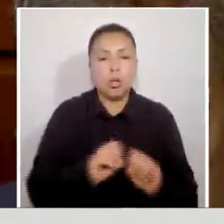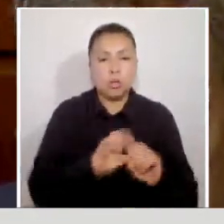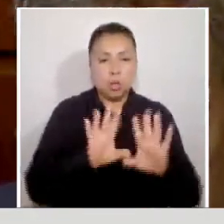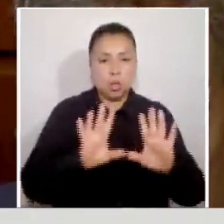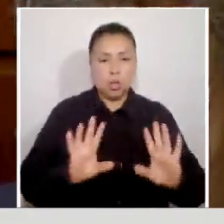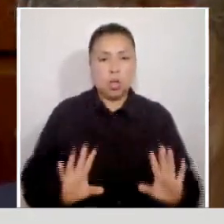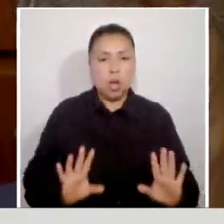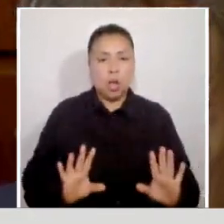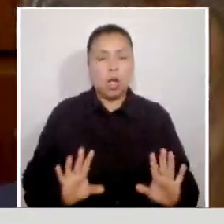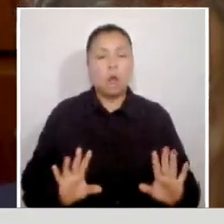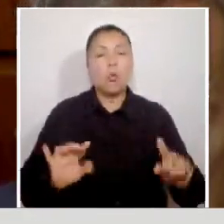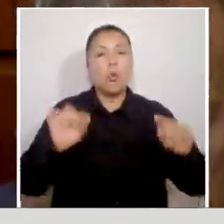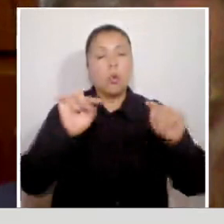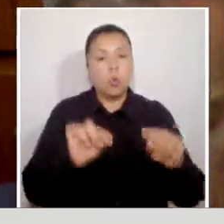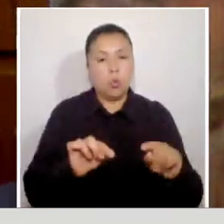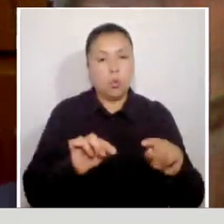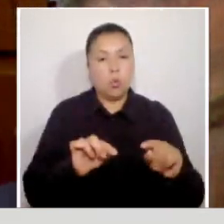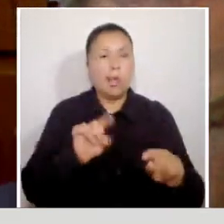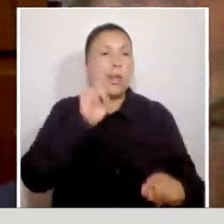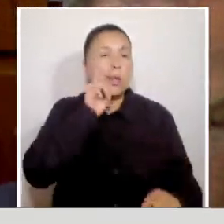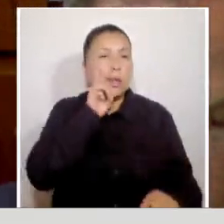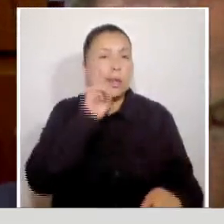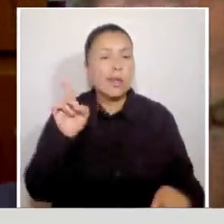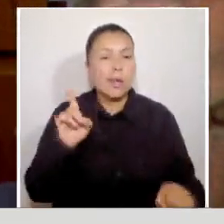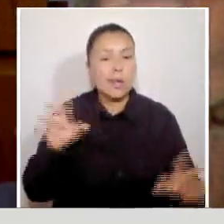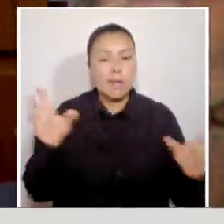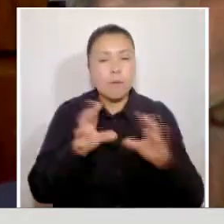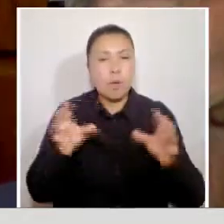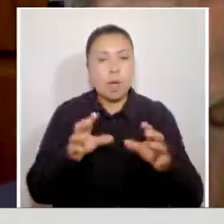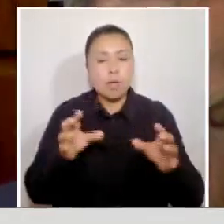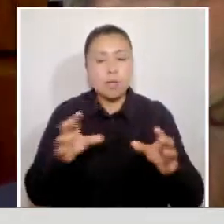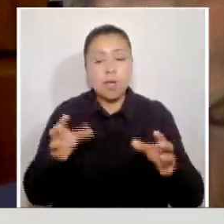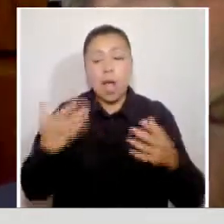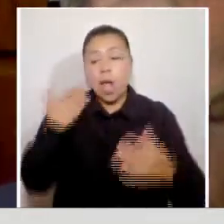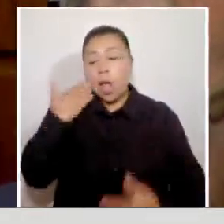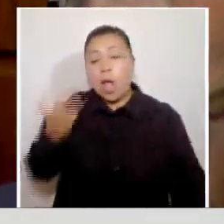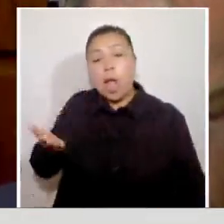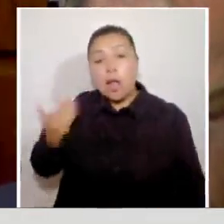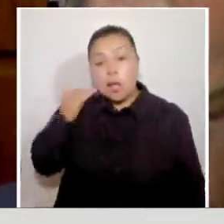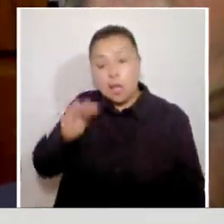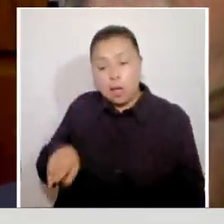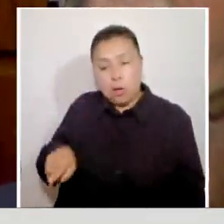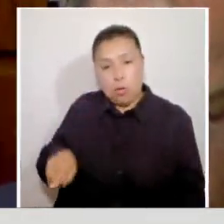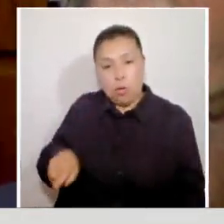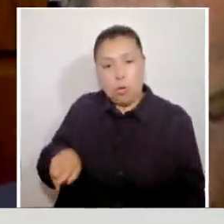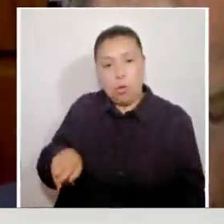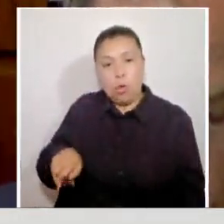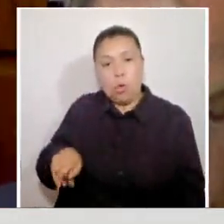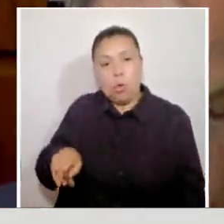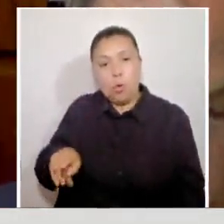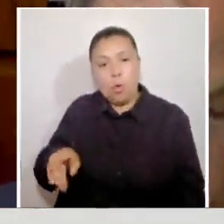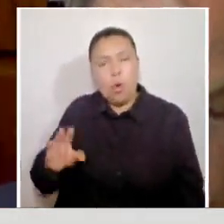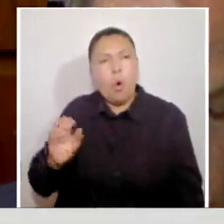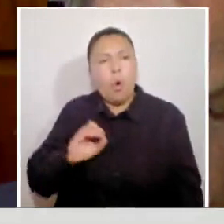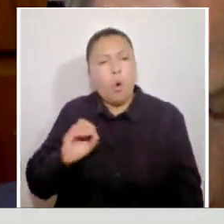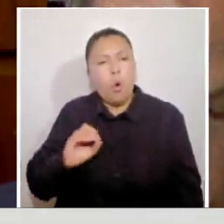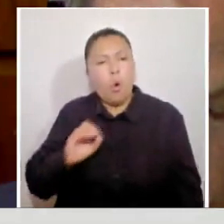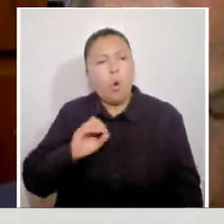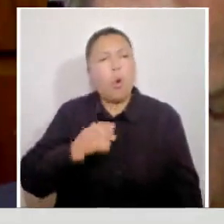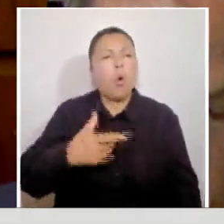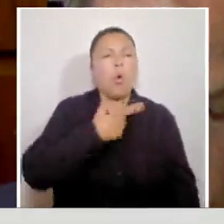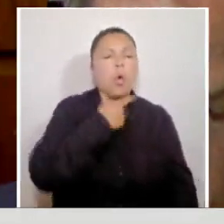Quiénes el que recibe la violencia es el menor o no lo que Estamos buscando es